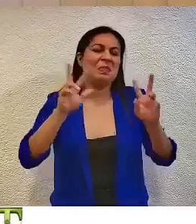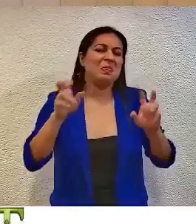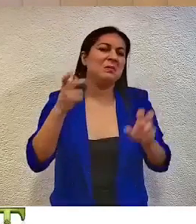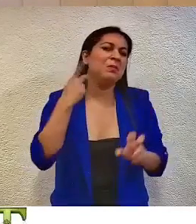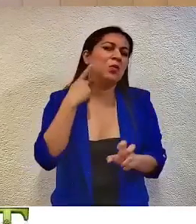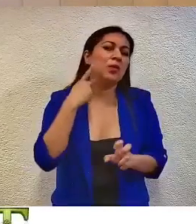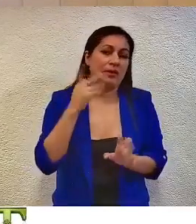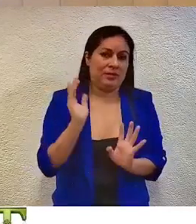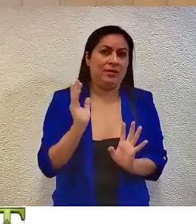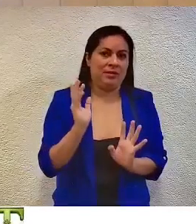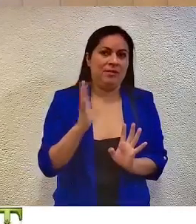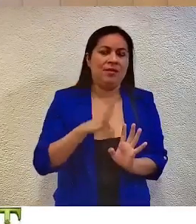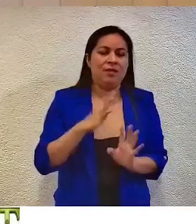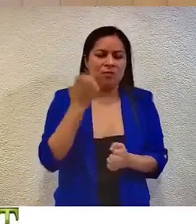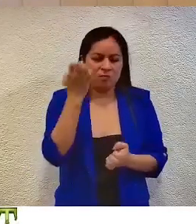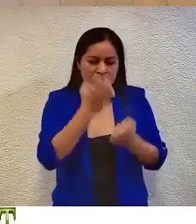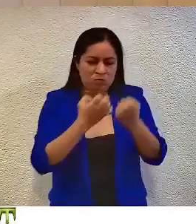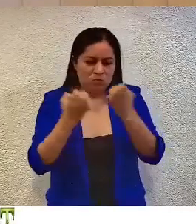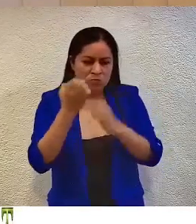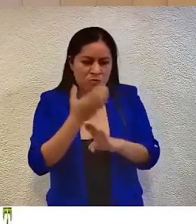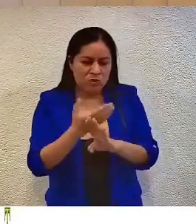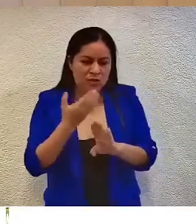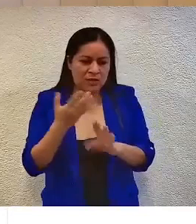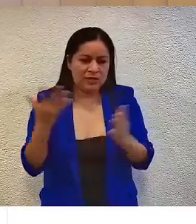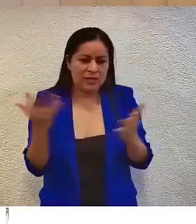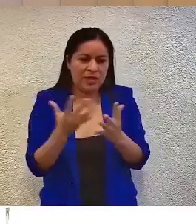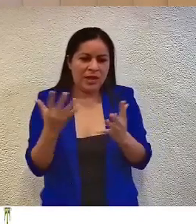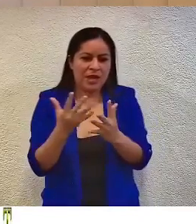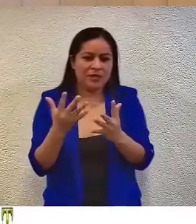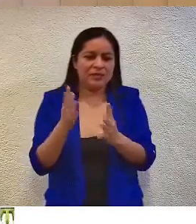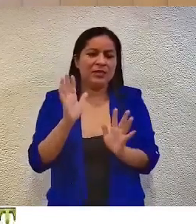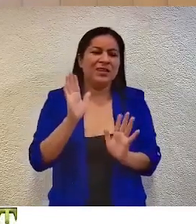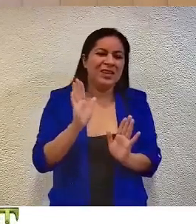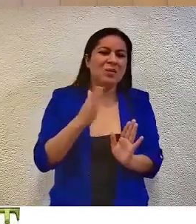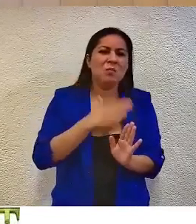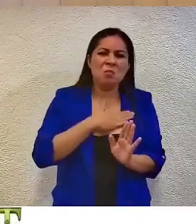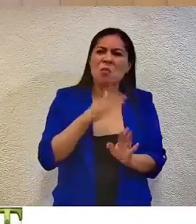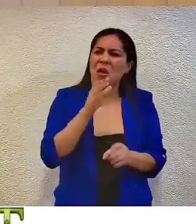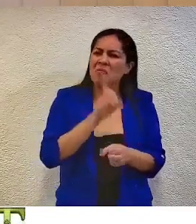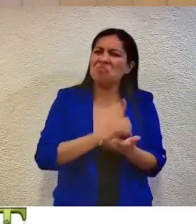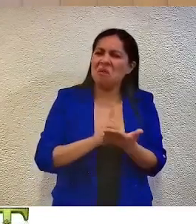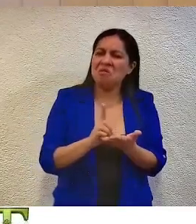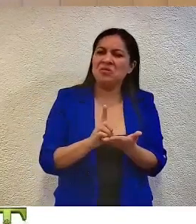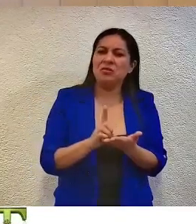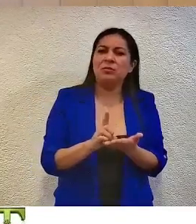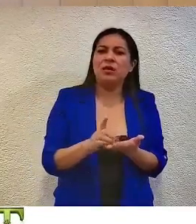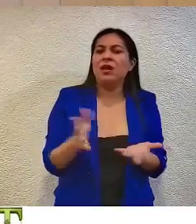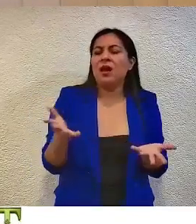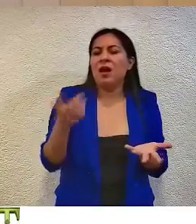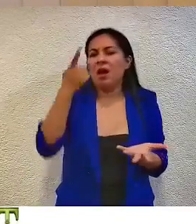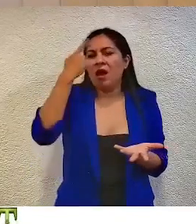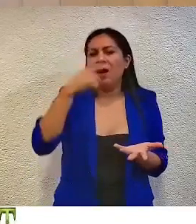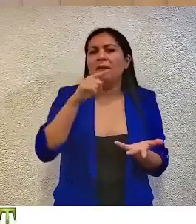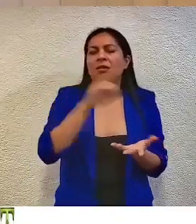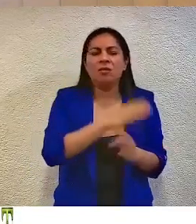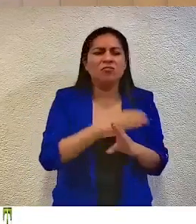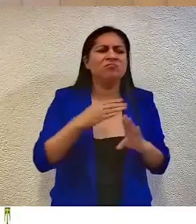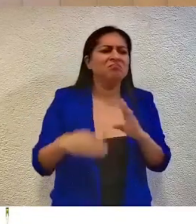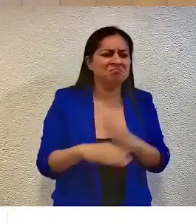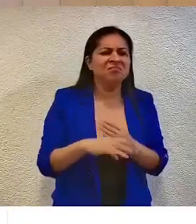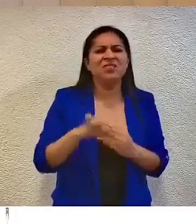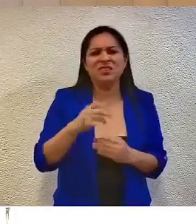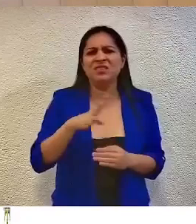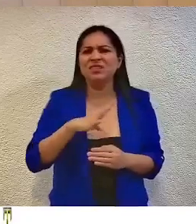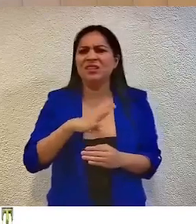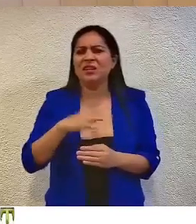al tratarse de una evaluación preliminar que se realiza bajo la apariencia del buen derecho para determinar si existen elementos que hagan presumir